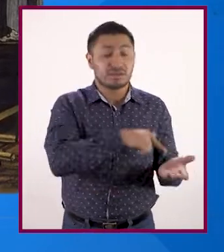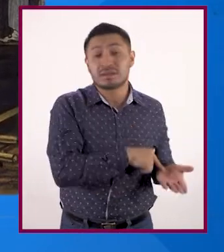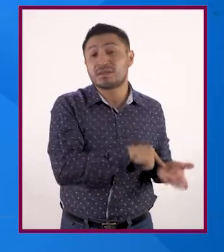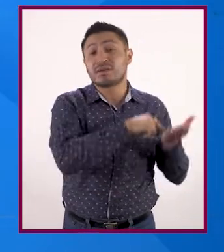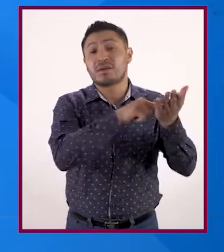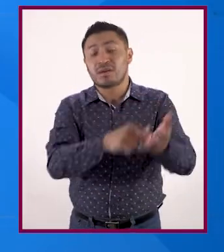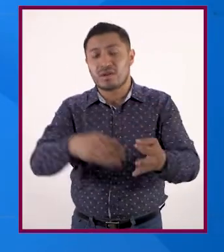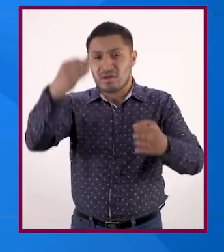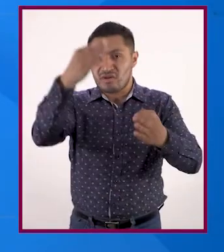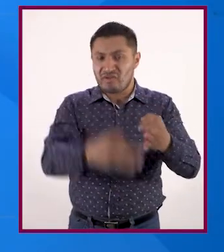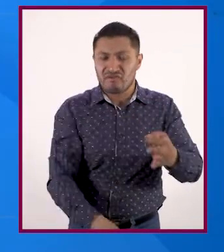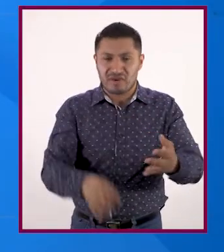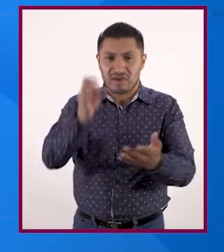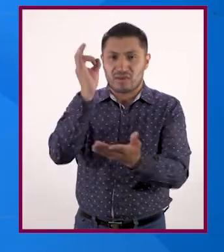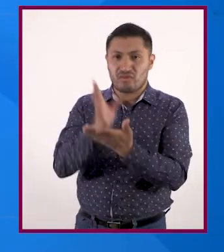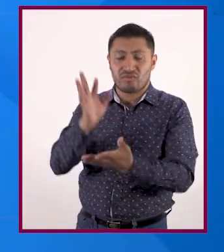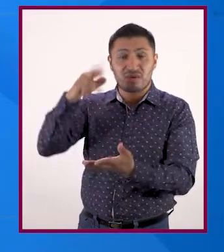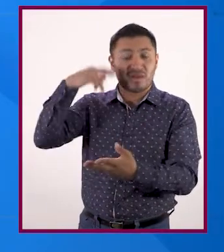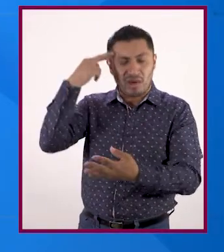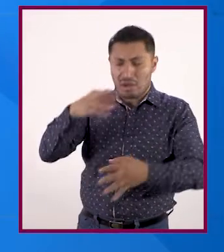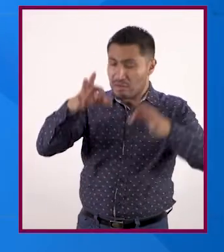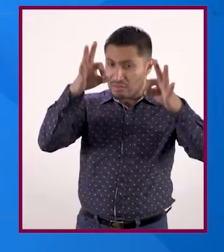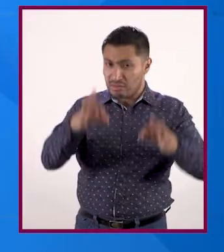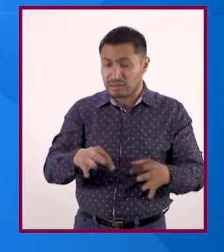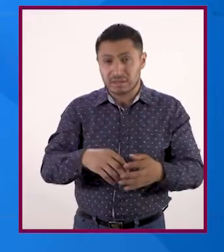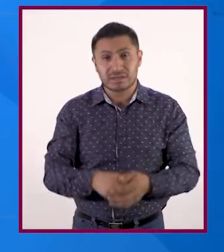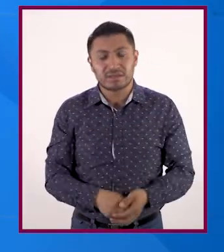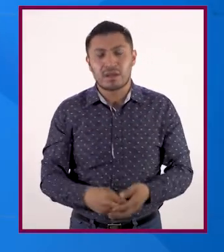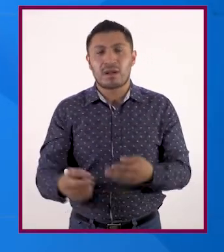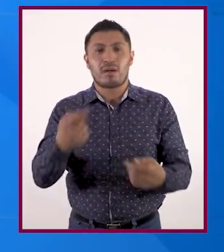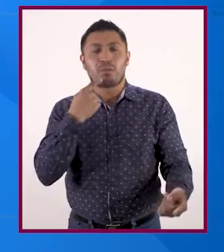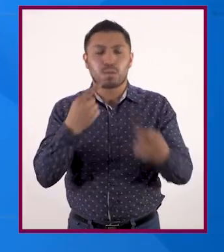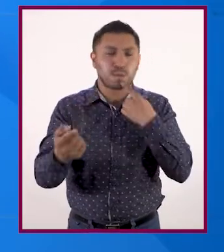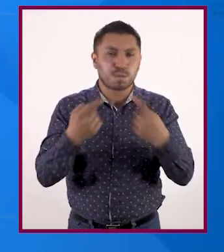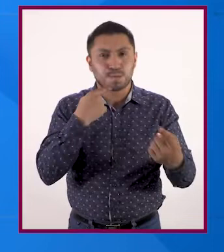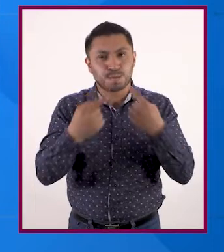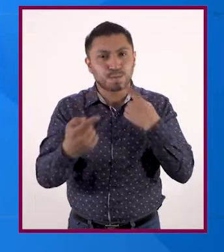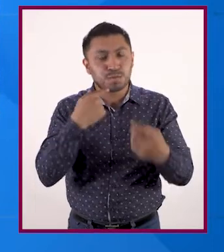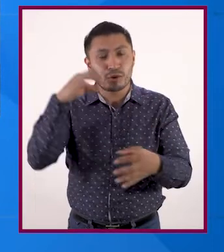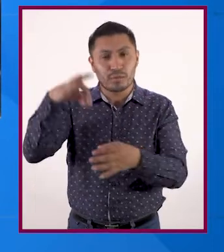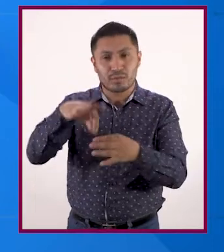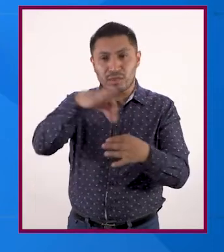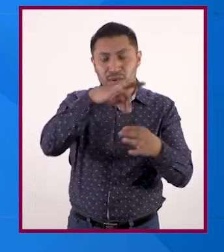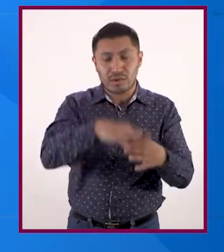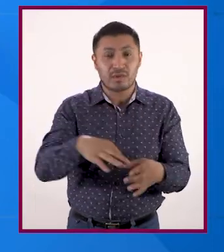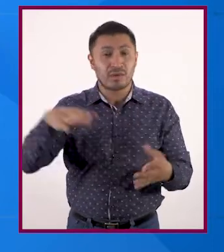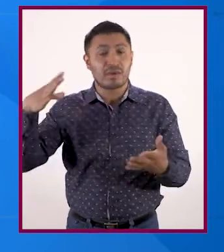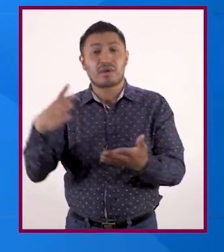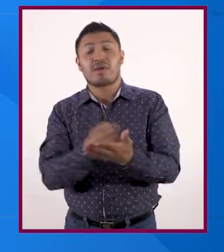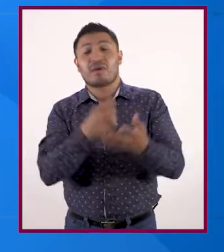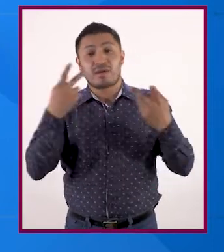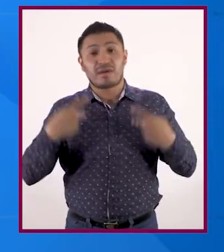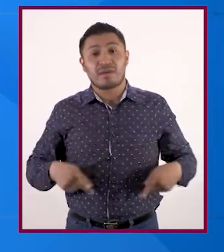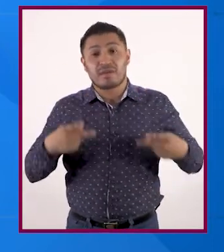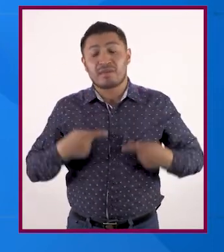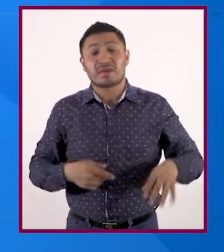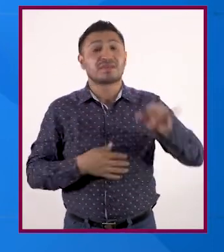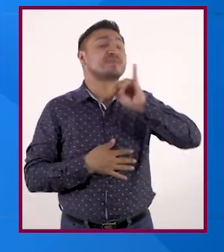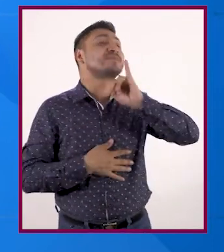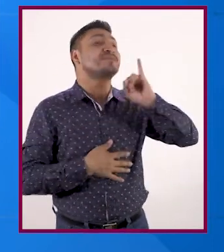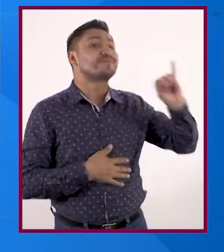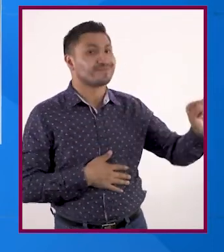poder absoluto del rey tras un acalorado debate la votación la ganaron quienes estaban sentados a la